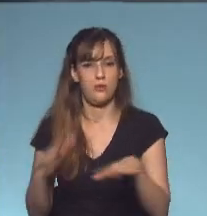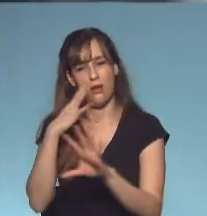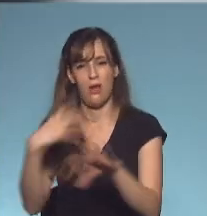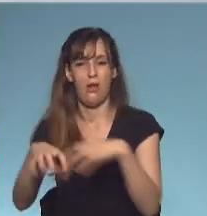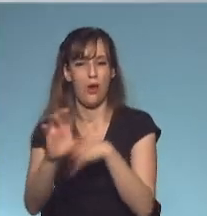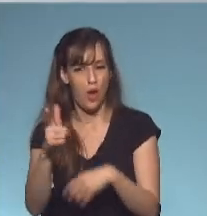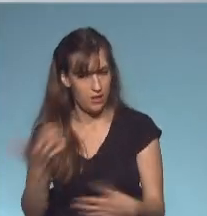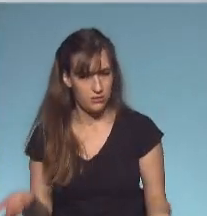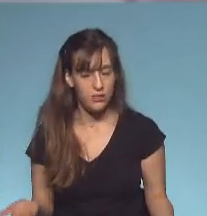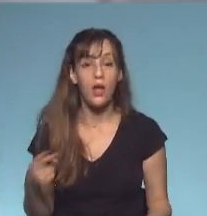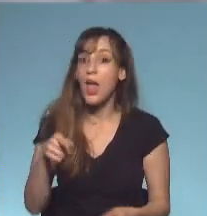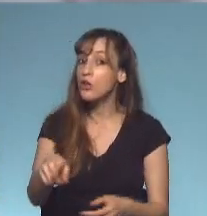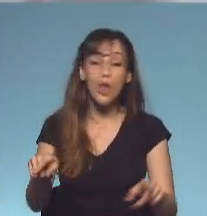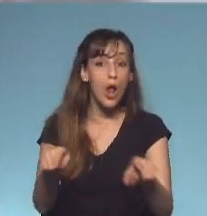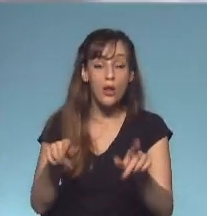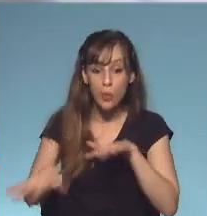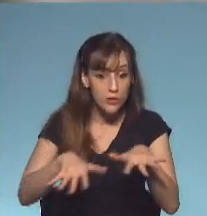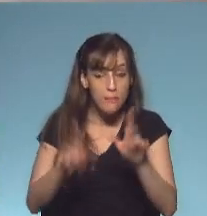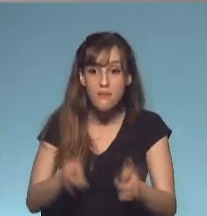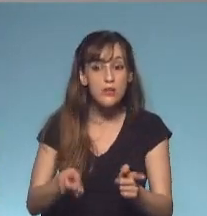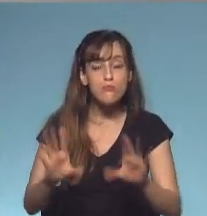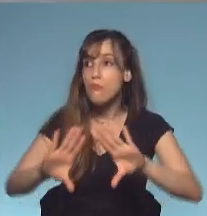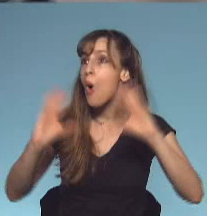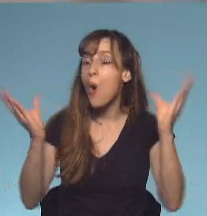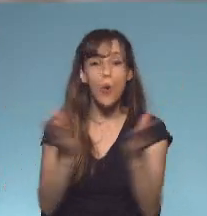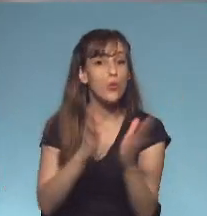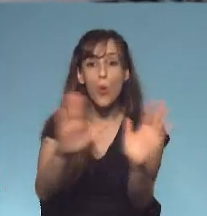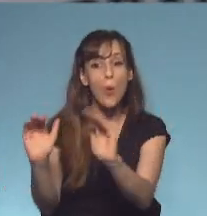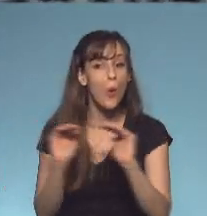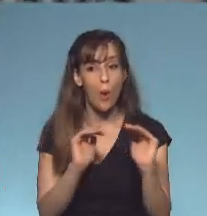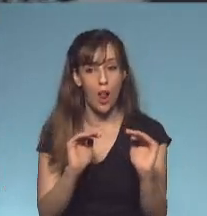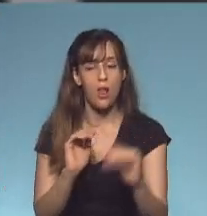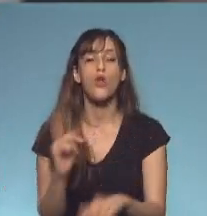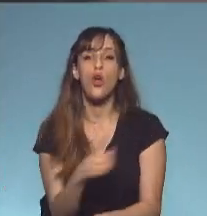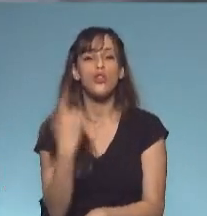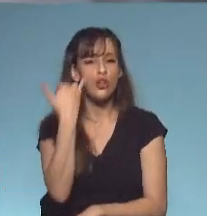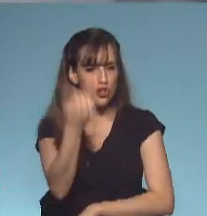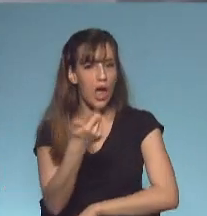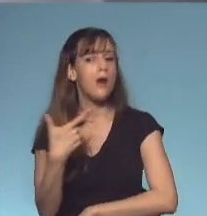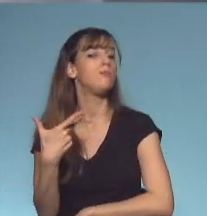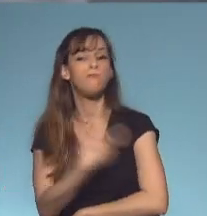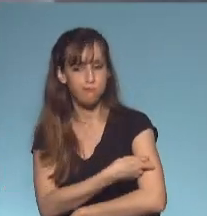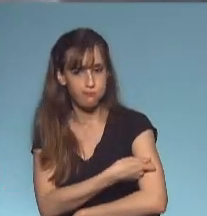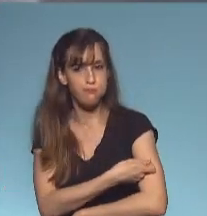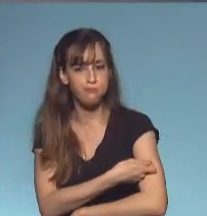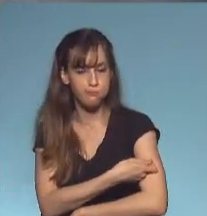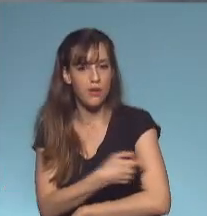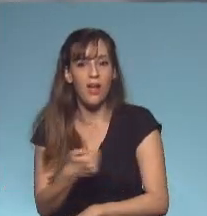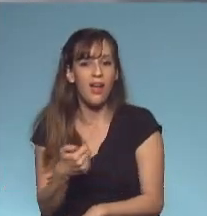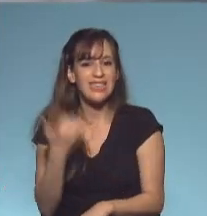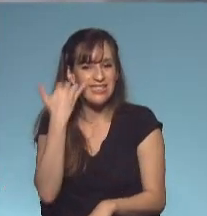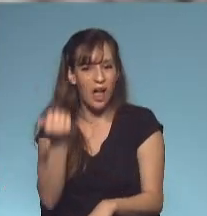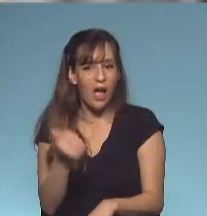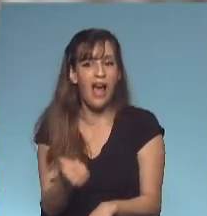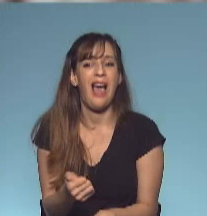es lo mismo que pasa en todo el mundo. Nosotros hemos logrado ya tener vacunados a prácticamente todos los trabajadores